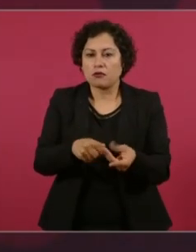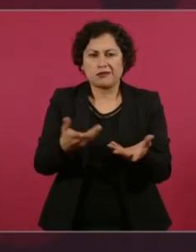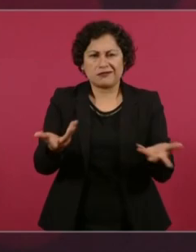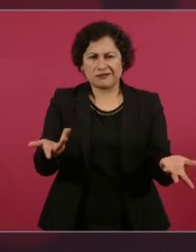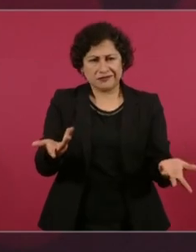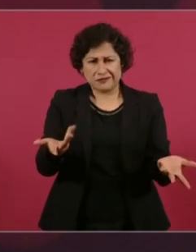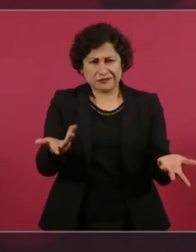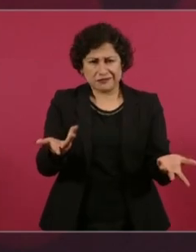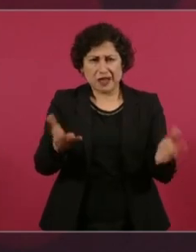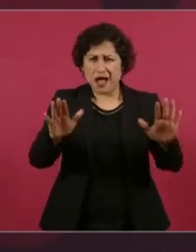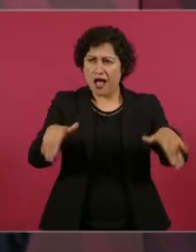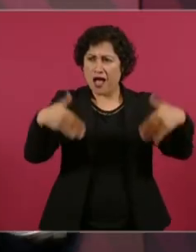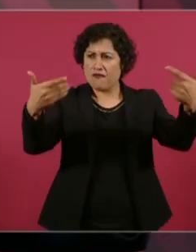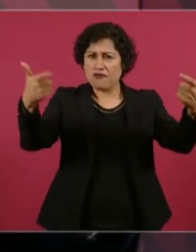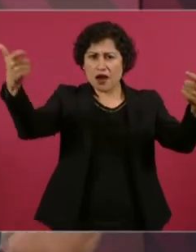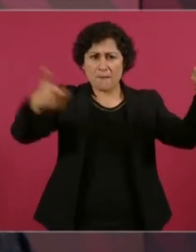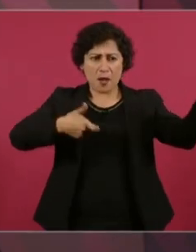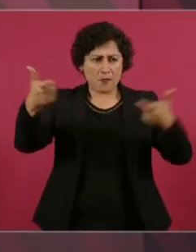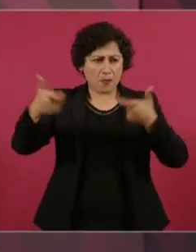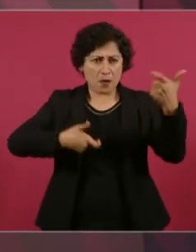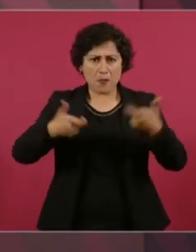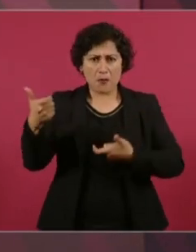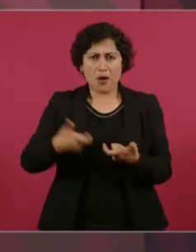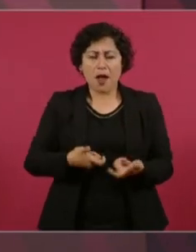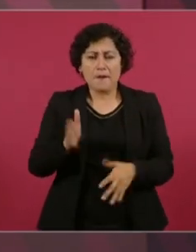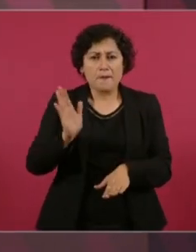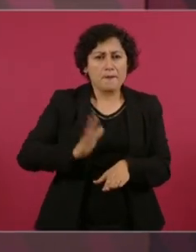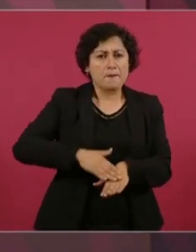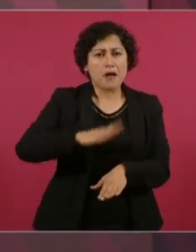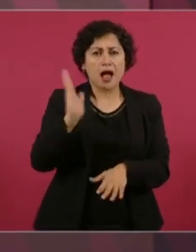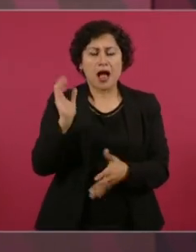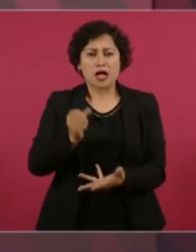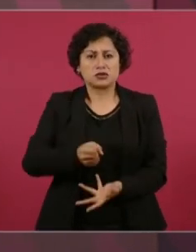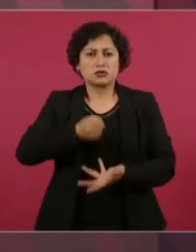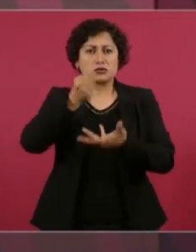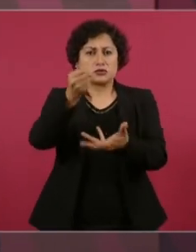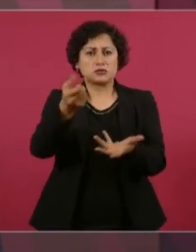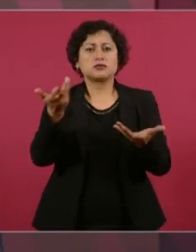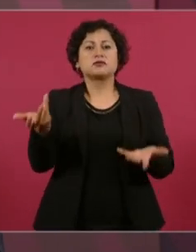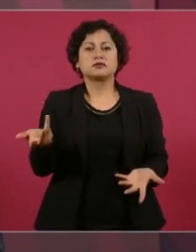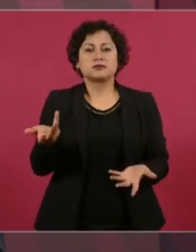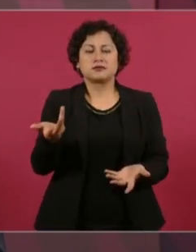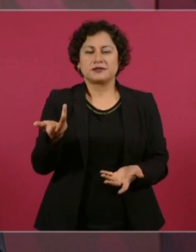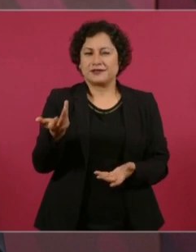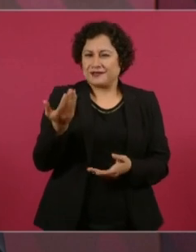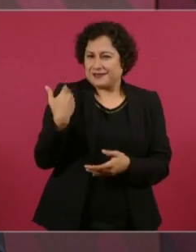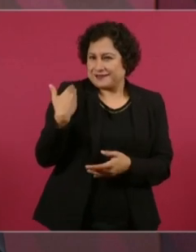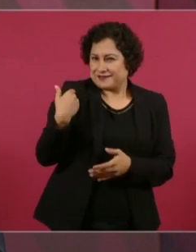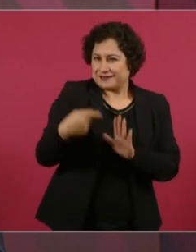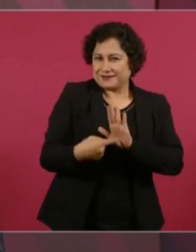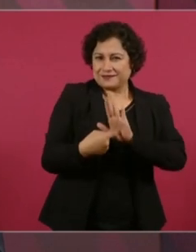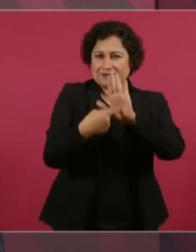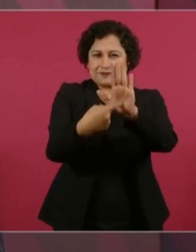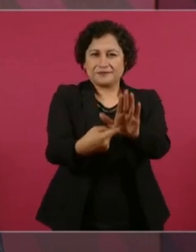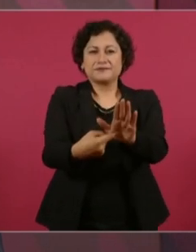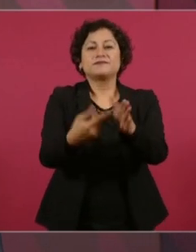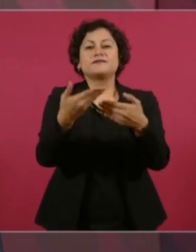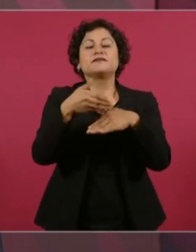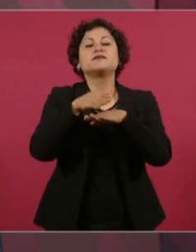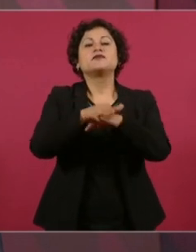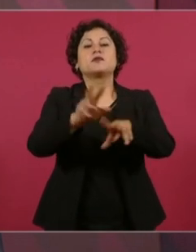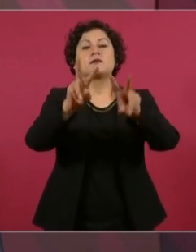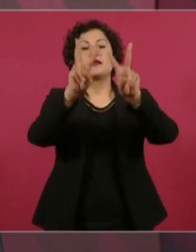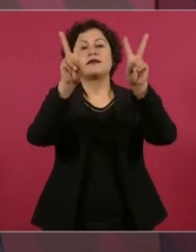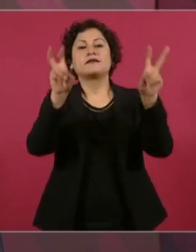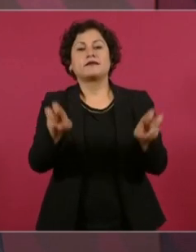más inversión extranjera que nunca. Acaban de dar a conocer el dato del desempleo.